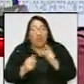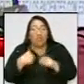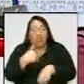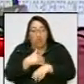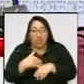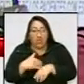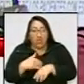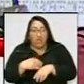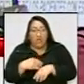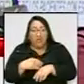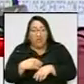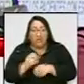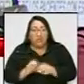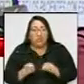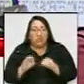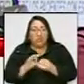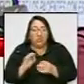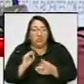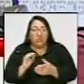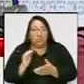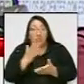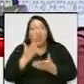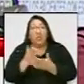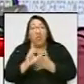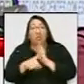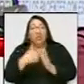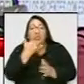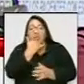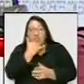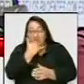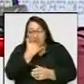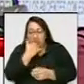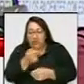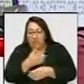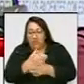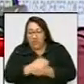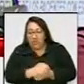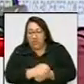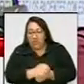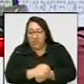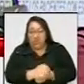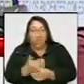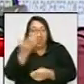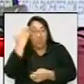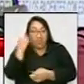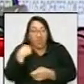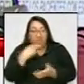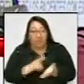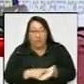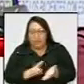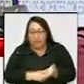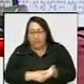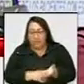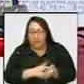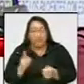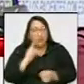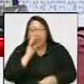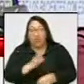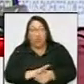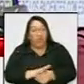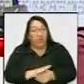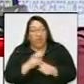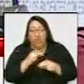más fatiga para los cirujanos y la consciente mayor probabilidad de errores. Este sistema, o sea, el obsoleto que tiene seguro, no cumple con